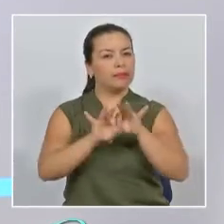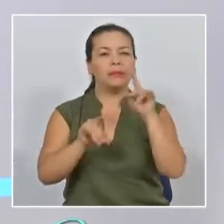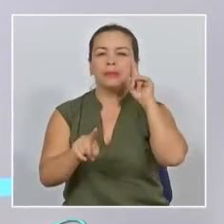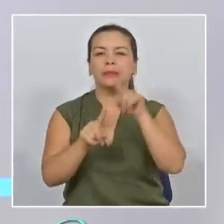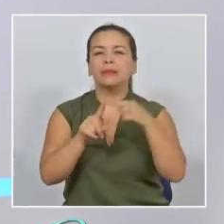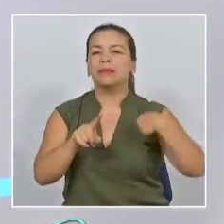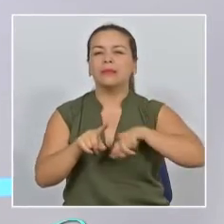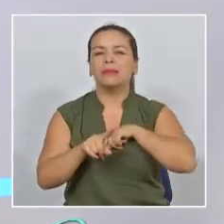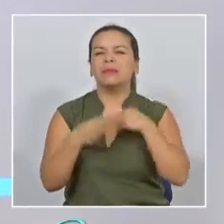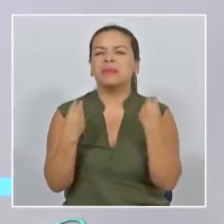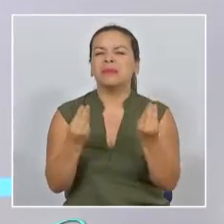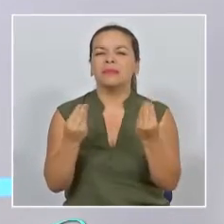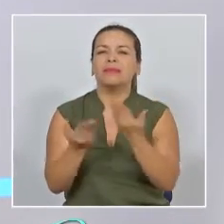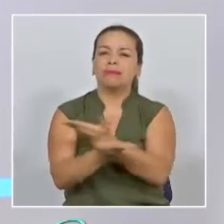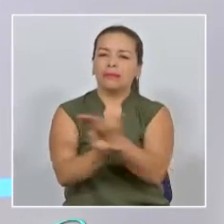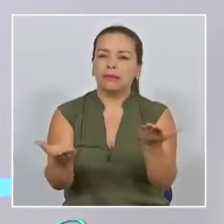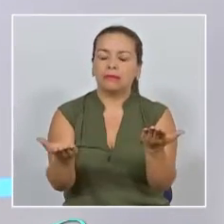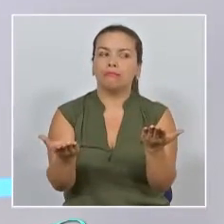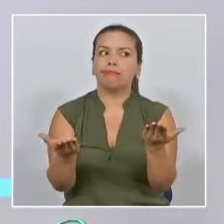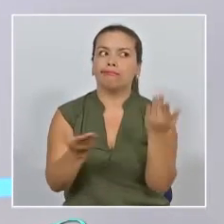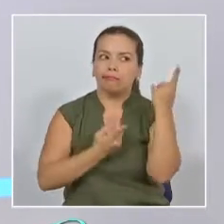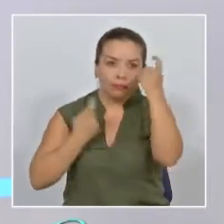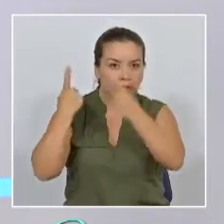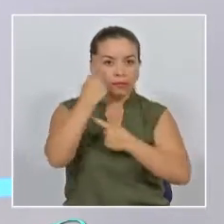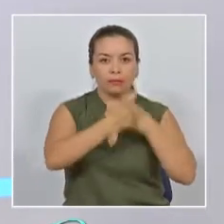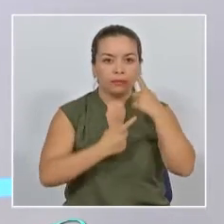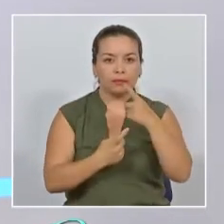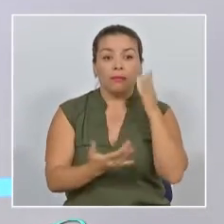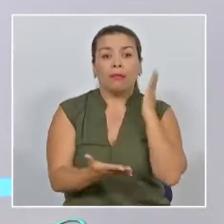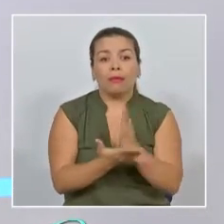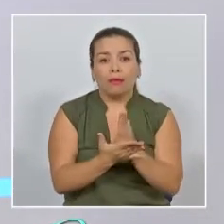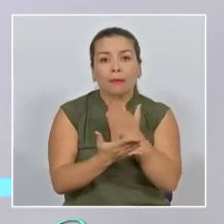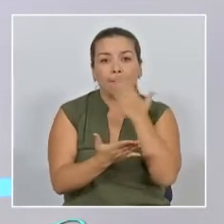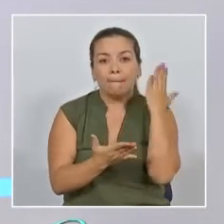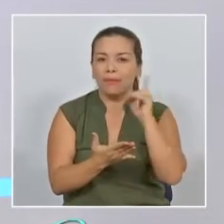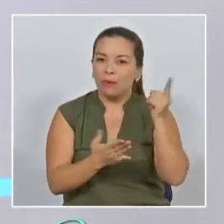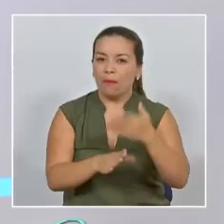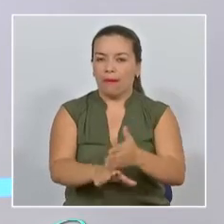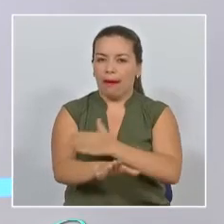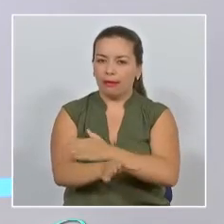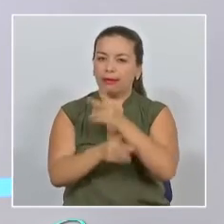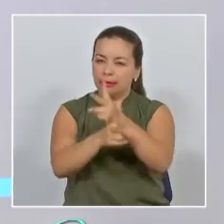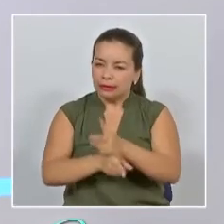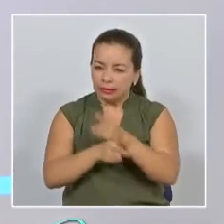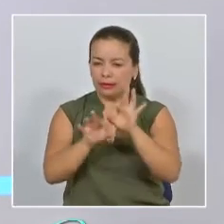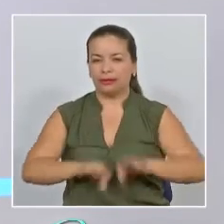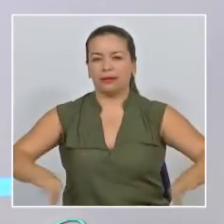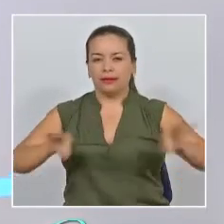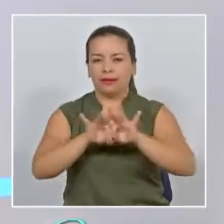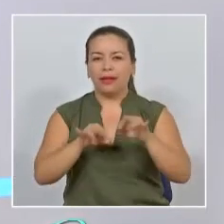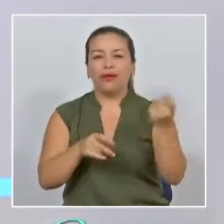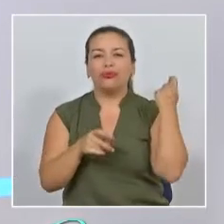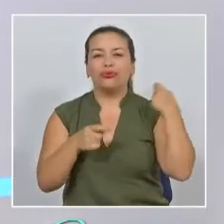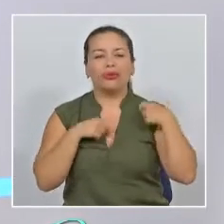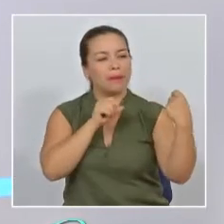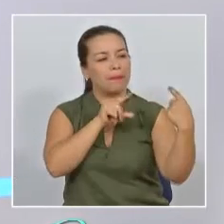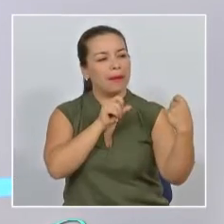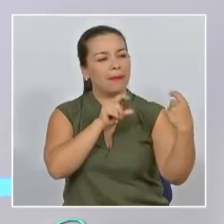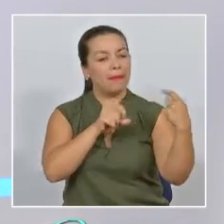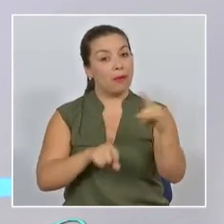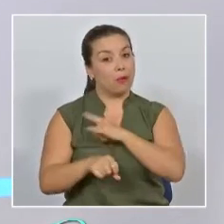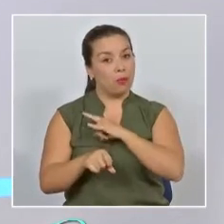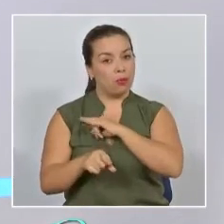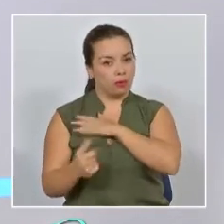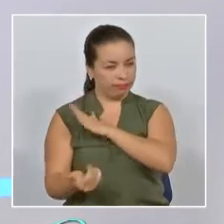que todos ustedes entiendan la parte preventiva. Ahorita me estaban haciendo una entrevista de una universidad y yo les decía que finalmente